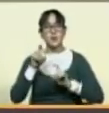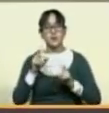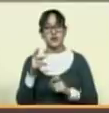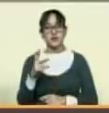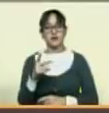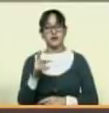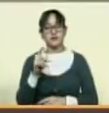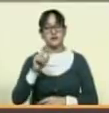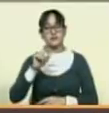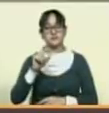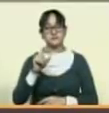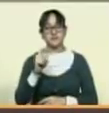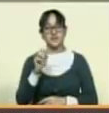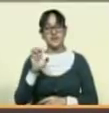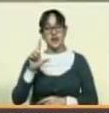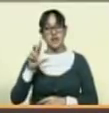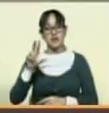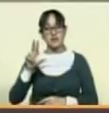Televen.